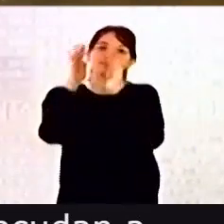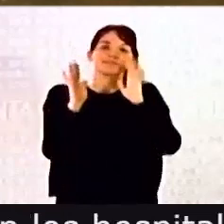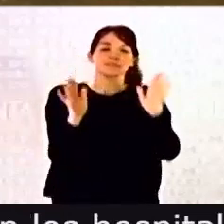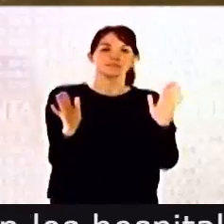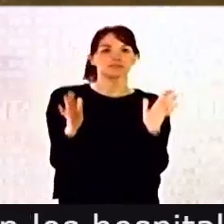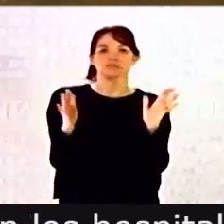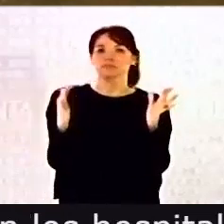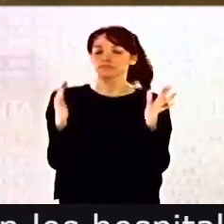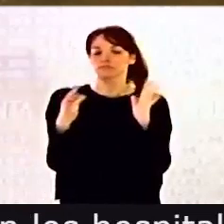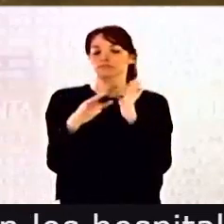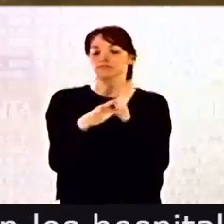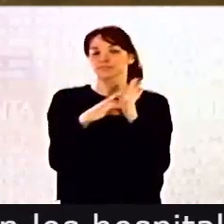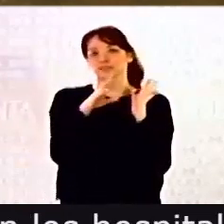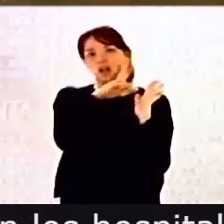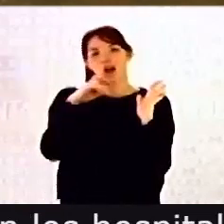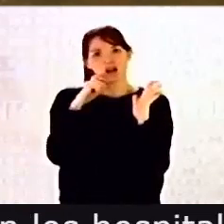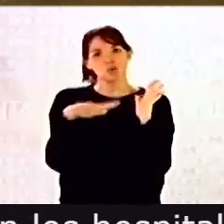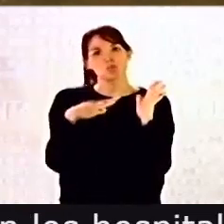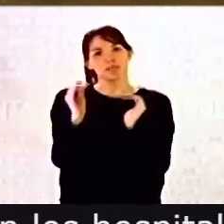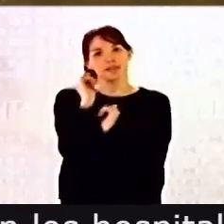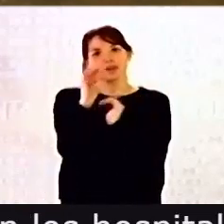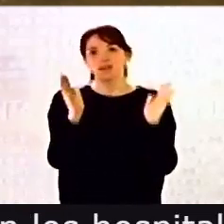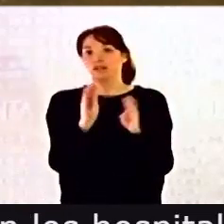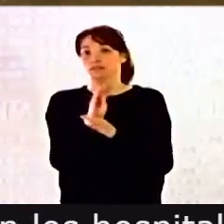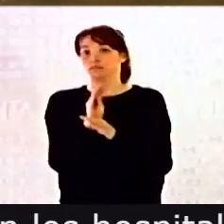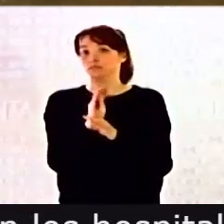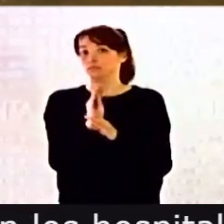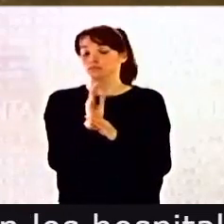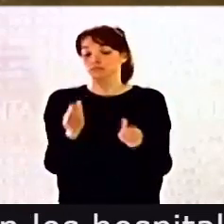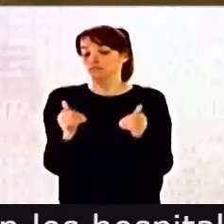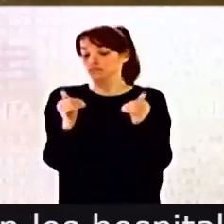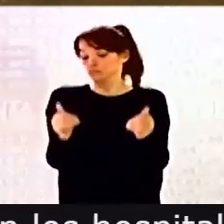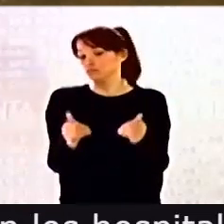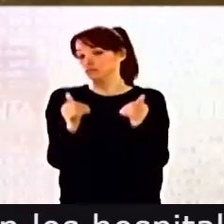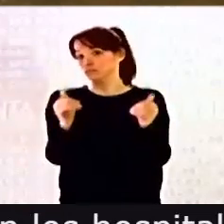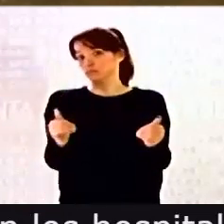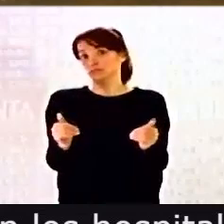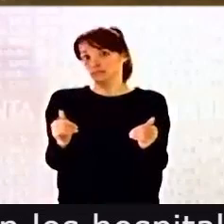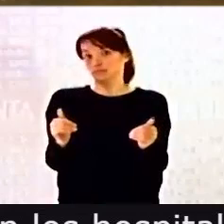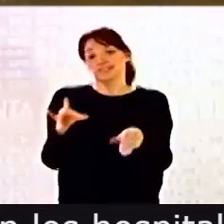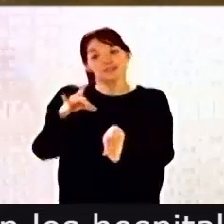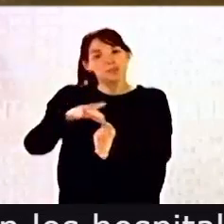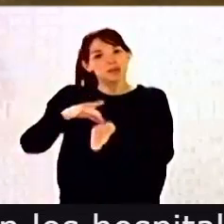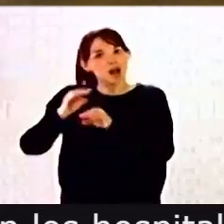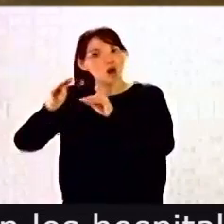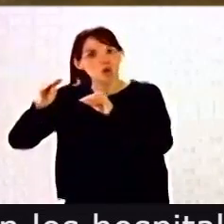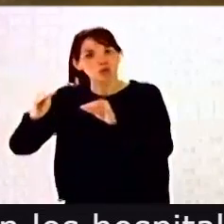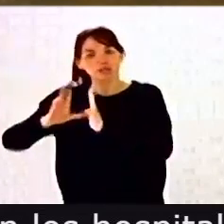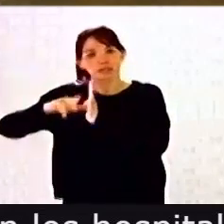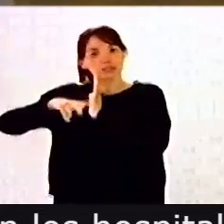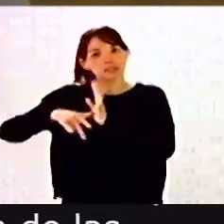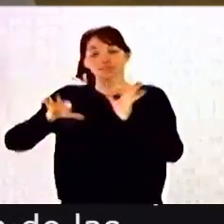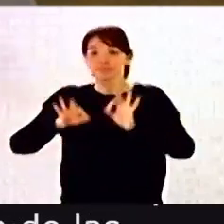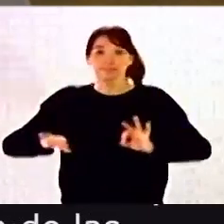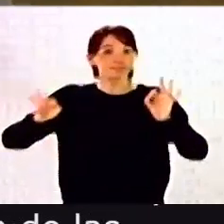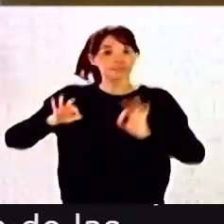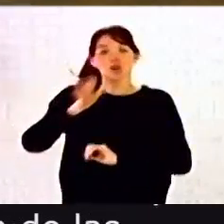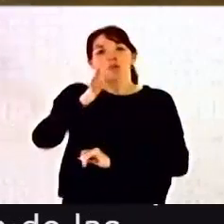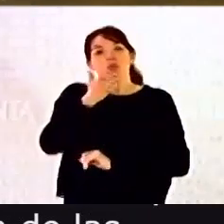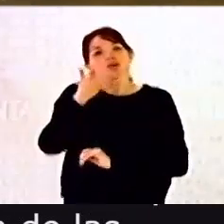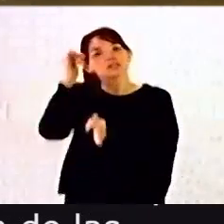todas las garantías de calidad y no retrasar la atención de estas enfermedades que, de